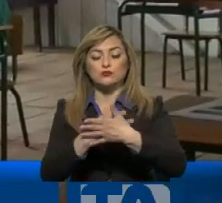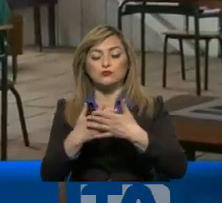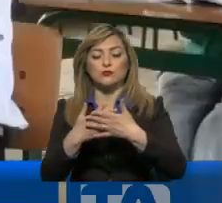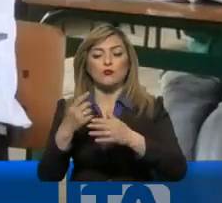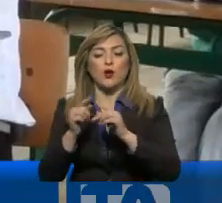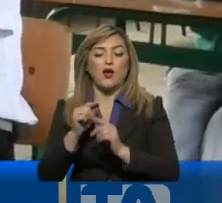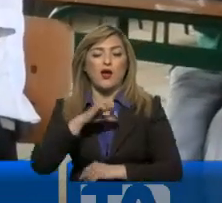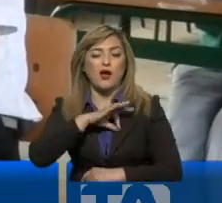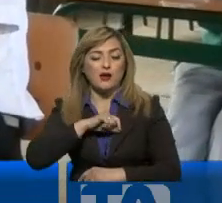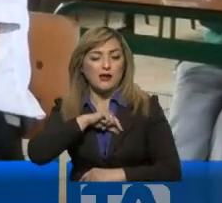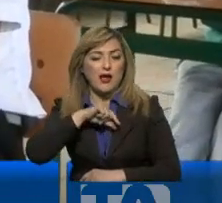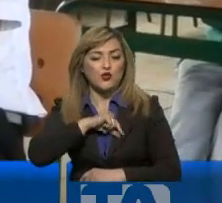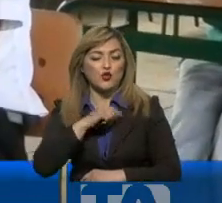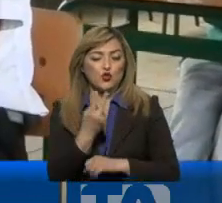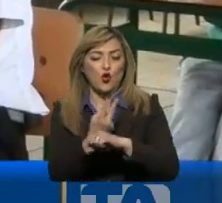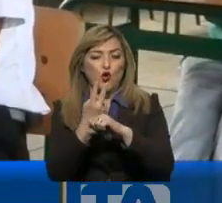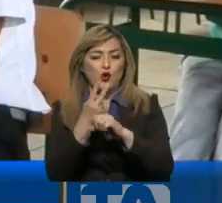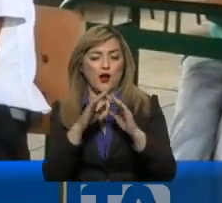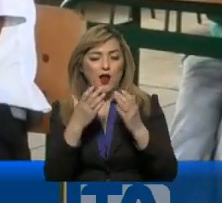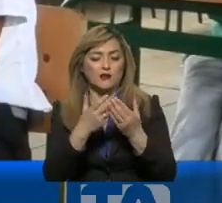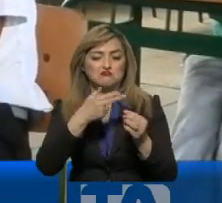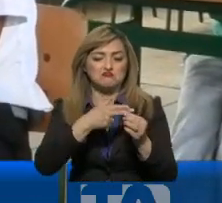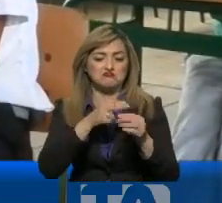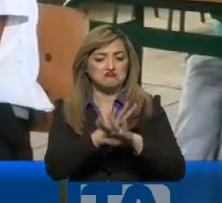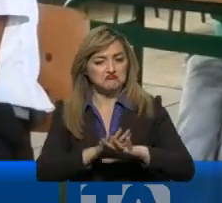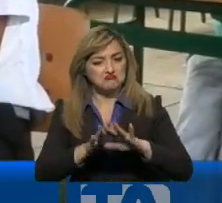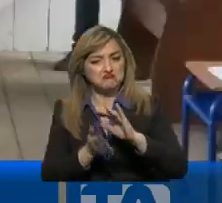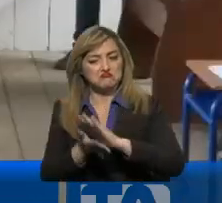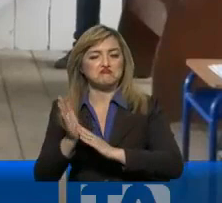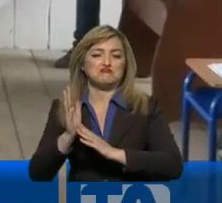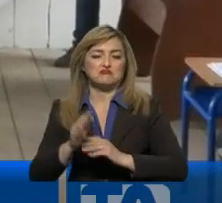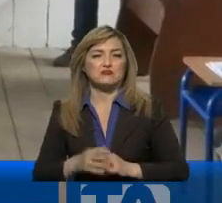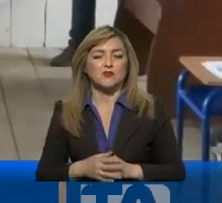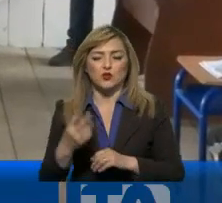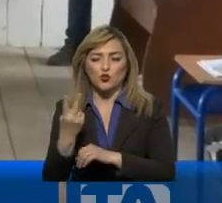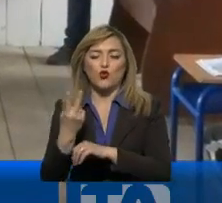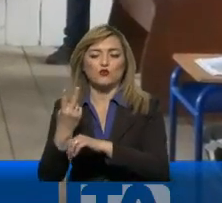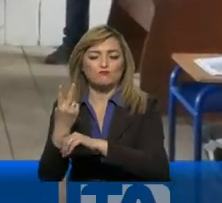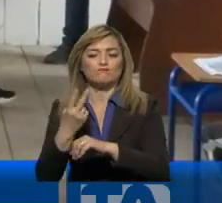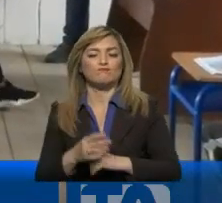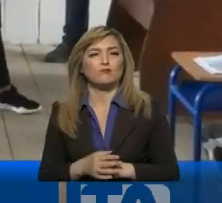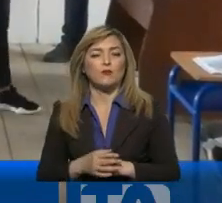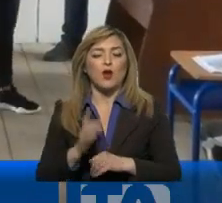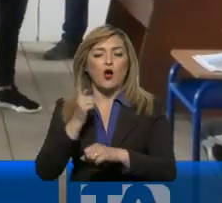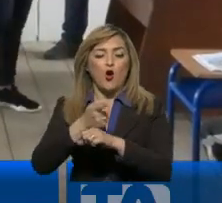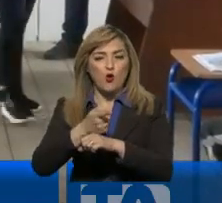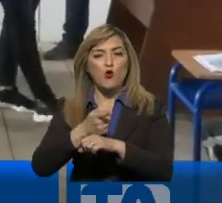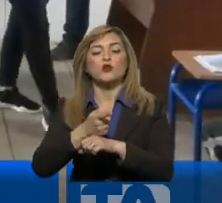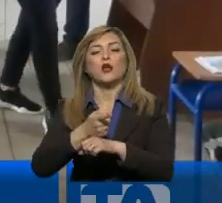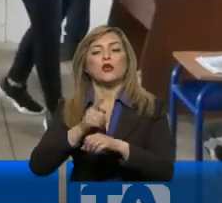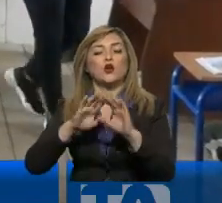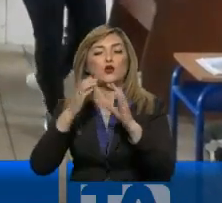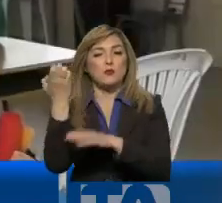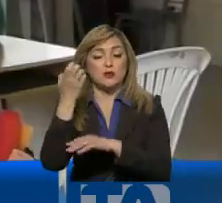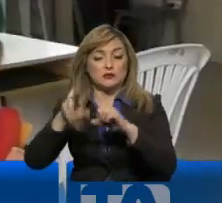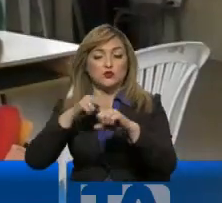por grado, con el propósito de cumplir con el aforo de bioseguridad dispuesto por el COE Nacional. Todo esto, mientras en otras